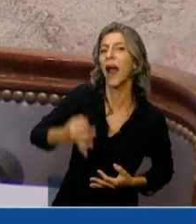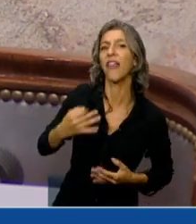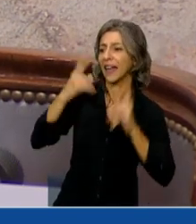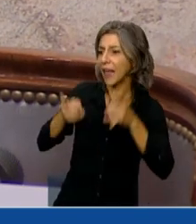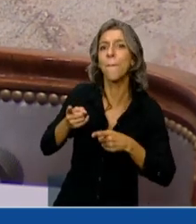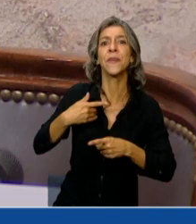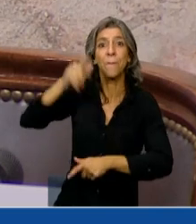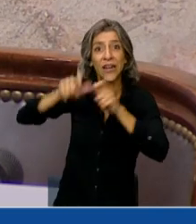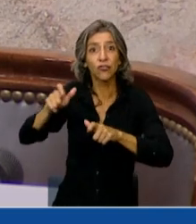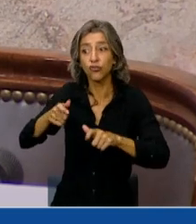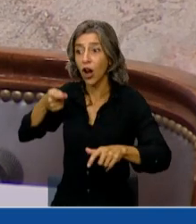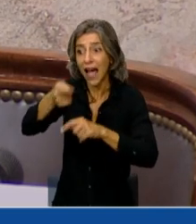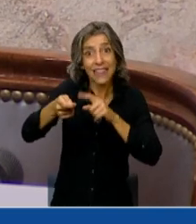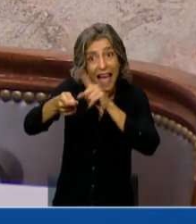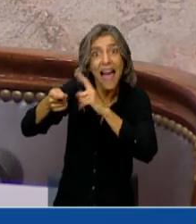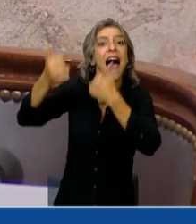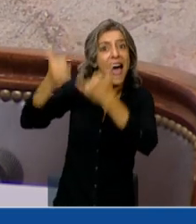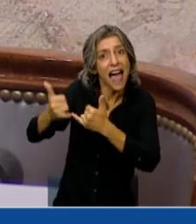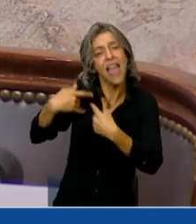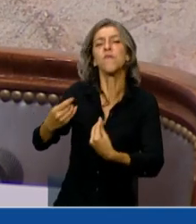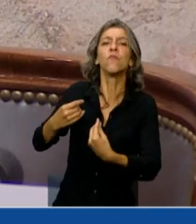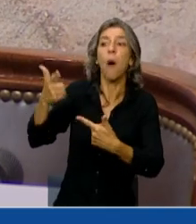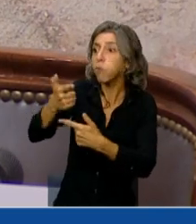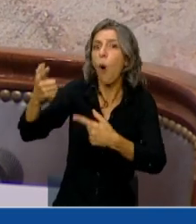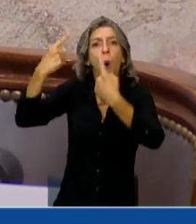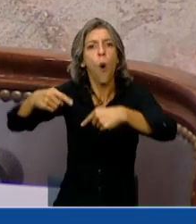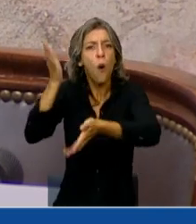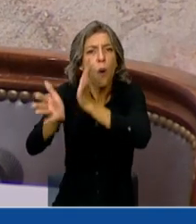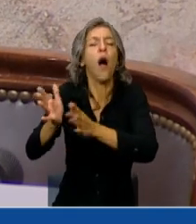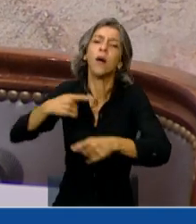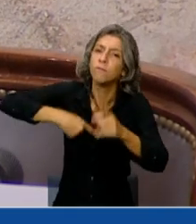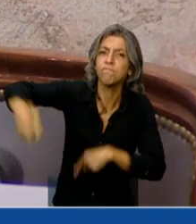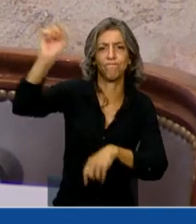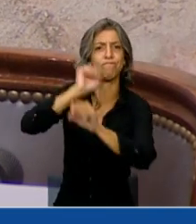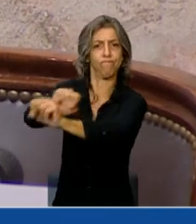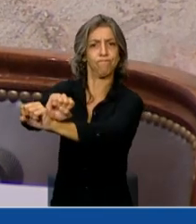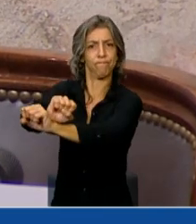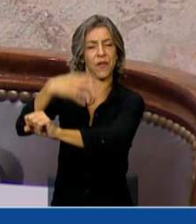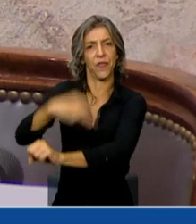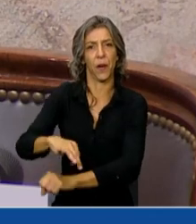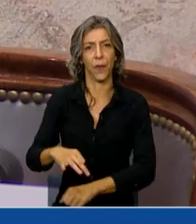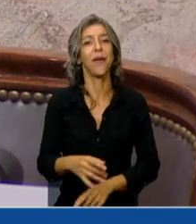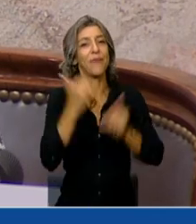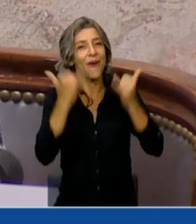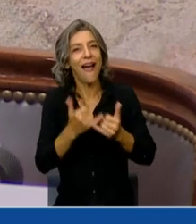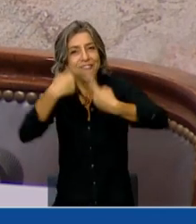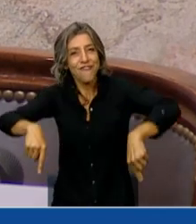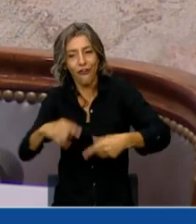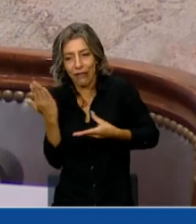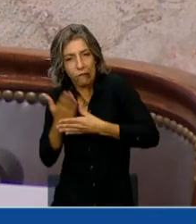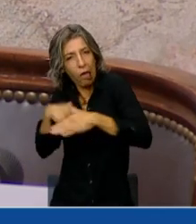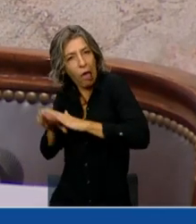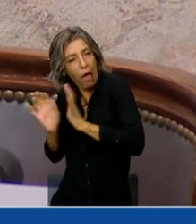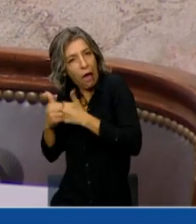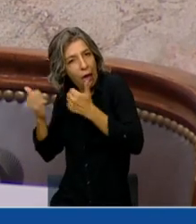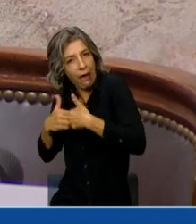los genocidas. Por eso una gran parte de los archivos sigue sin entregarse. Y esto es lo que se reclamó en la movilización de Memoria, Verdad